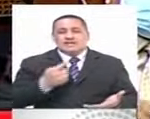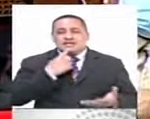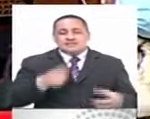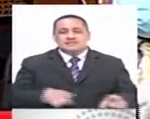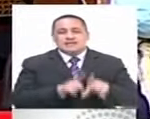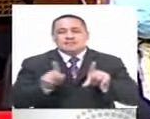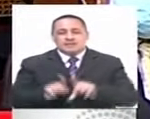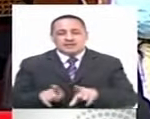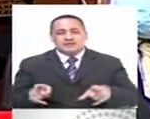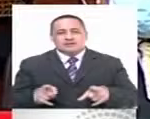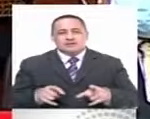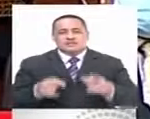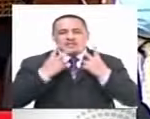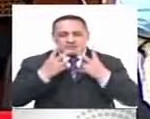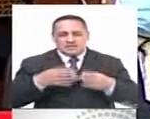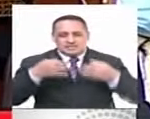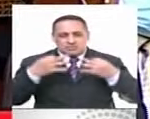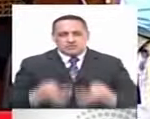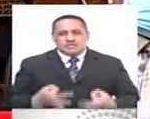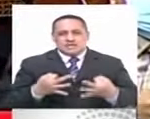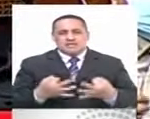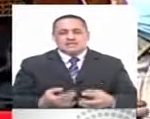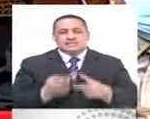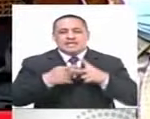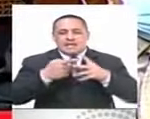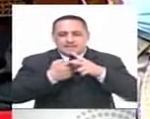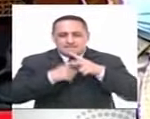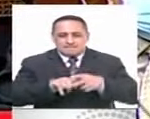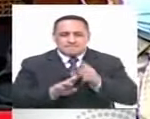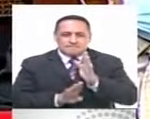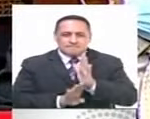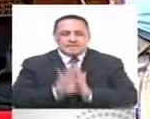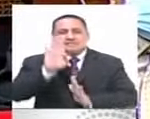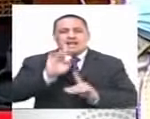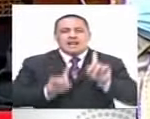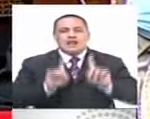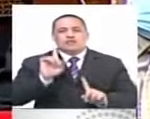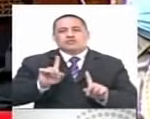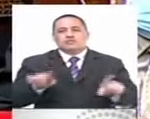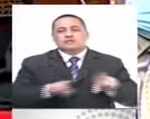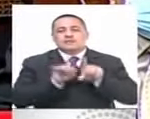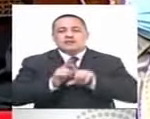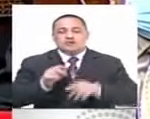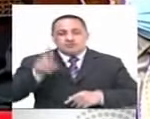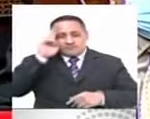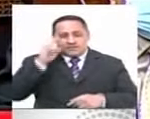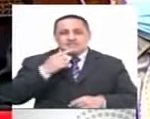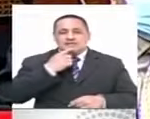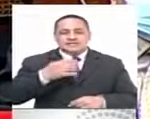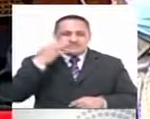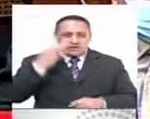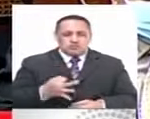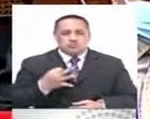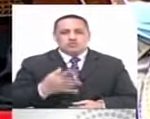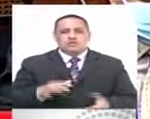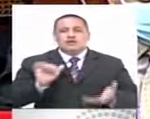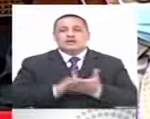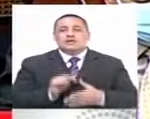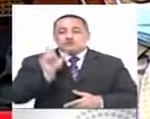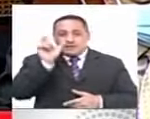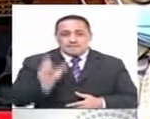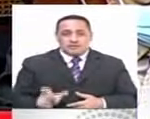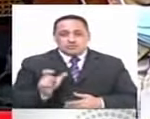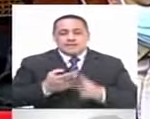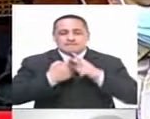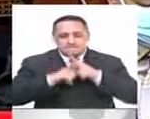también la seguridad de emprender algo. Confianza es tener la seguridad de que uno emprende